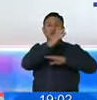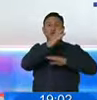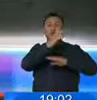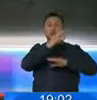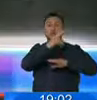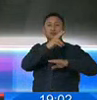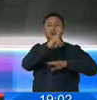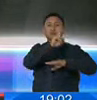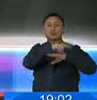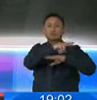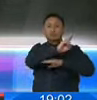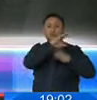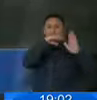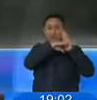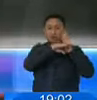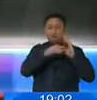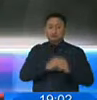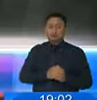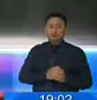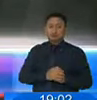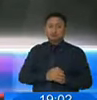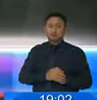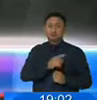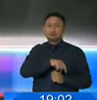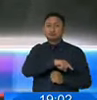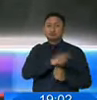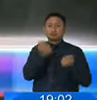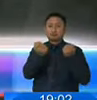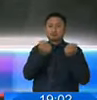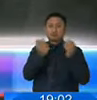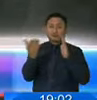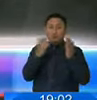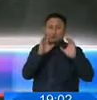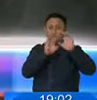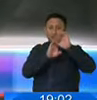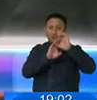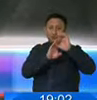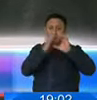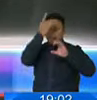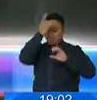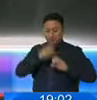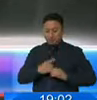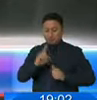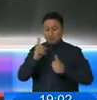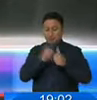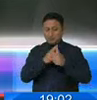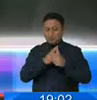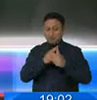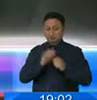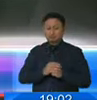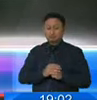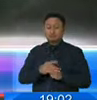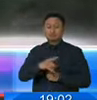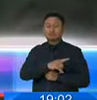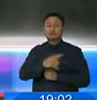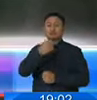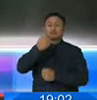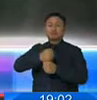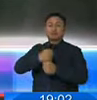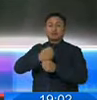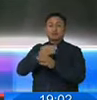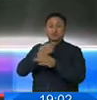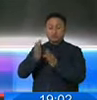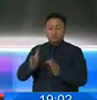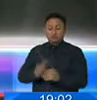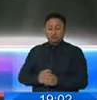de Bancos. El Pleno del Consejo de Participación Ciudadana y Control Social Transitorio resuelve, 1. Cesar en funciones y dar por